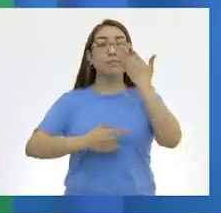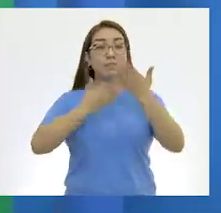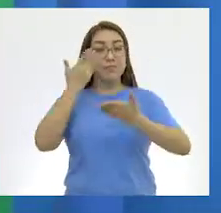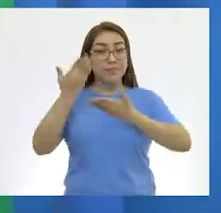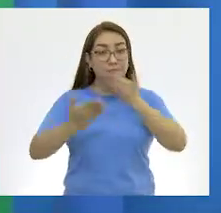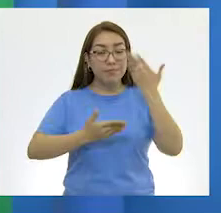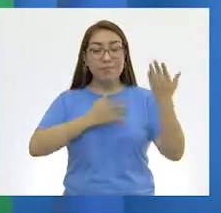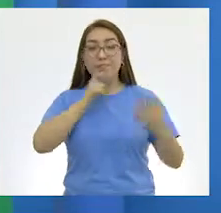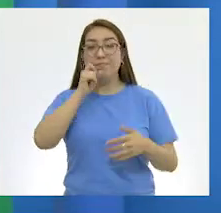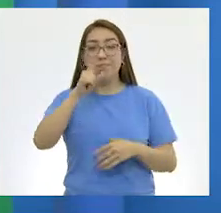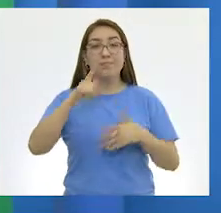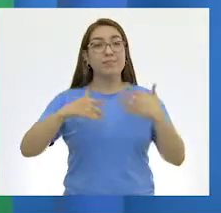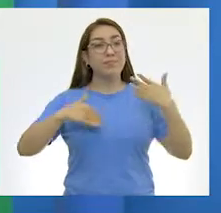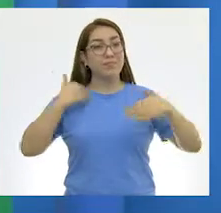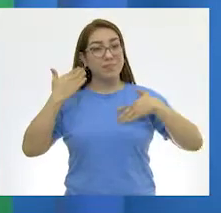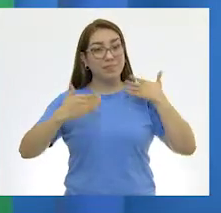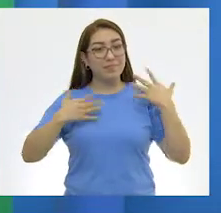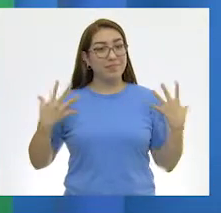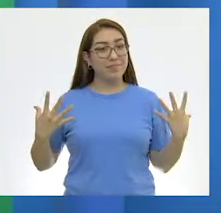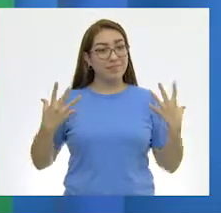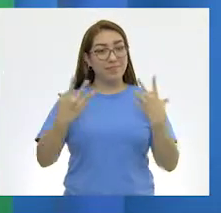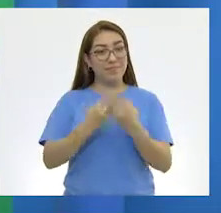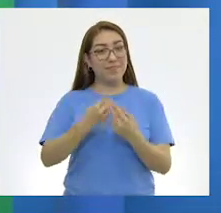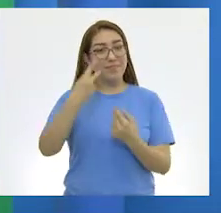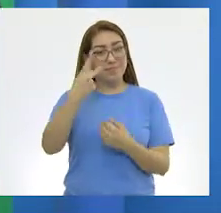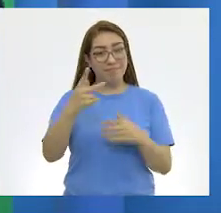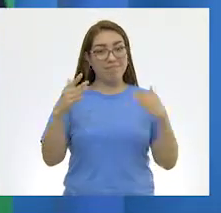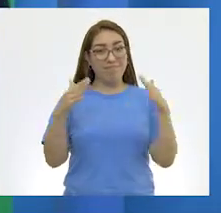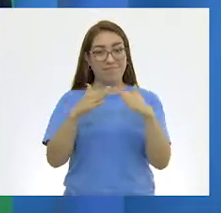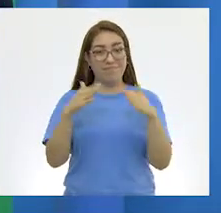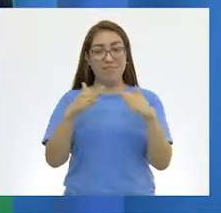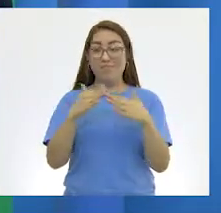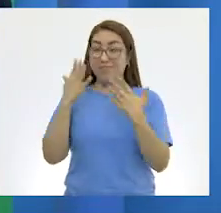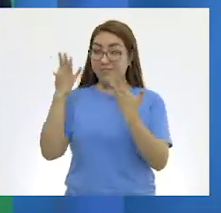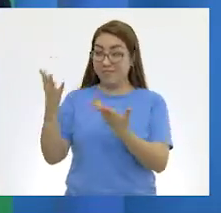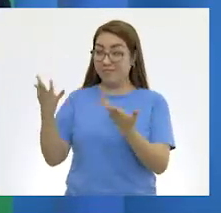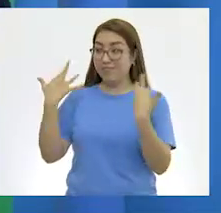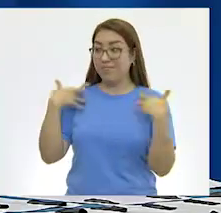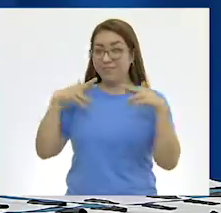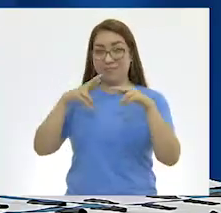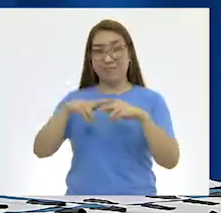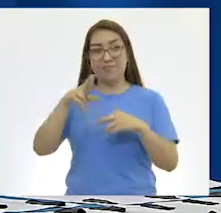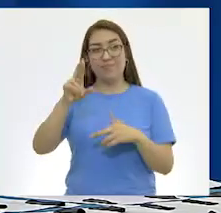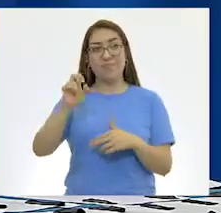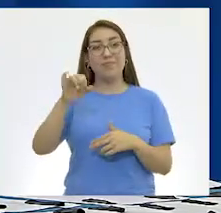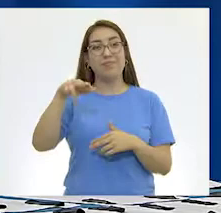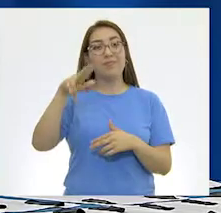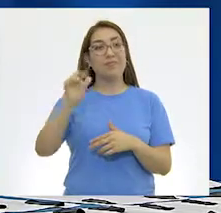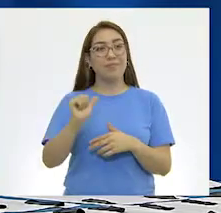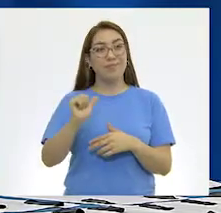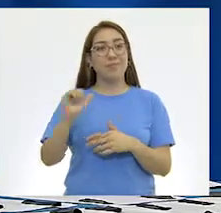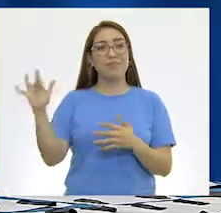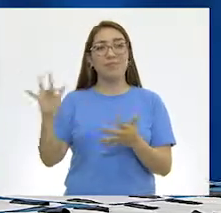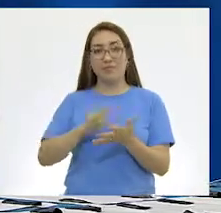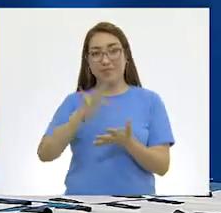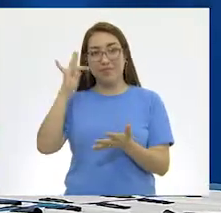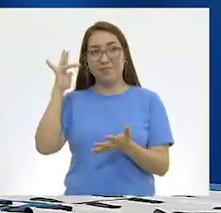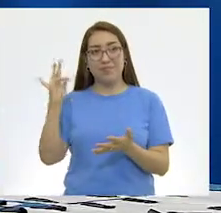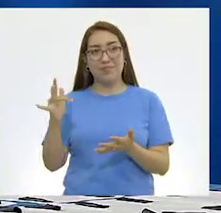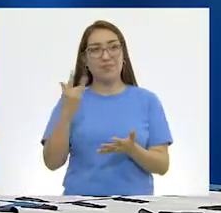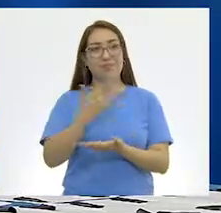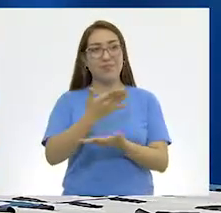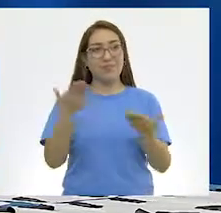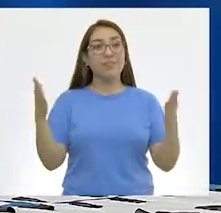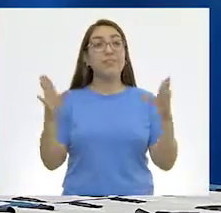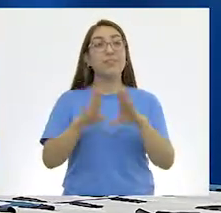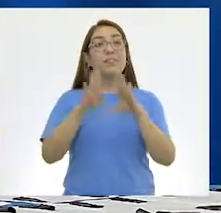divertirnos desde nuestros hogares. Hoy nos acompaña la maestra Reina Cruz. Maestra, bienvenida. Muchas gracias, Juan Carlos. Hola,